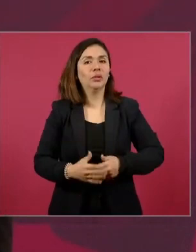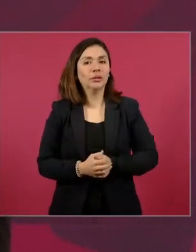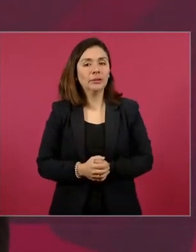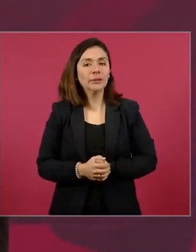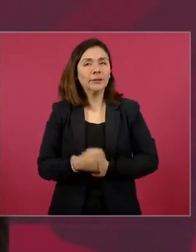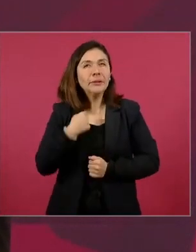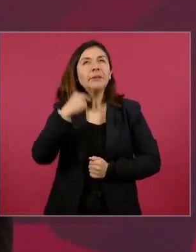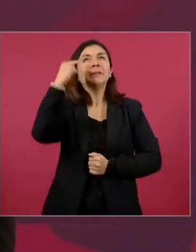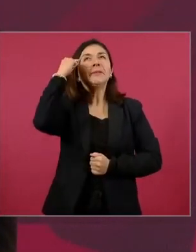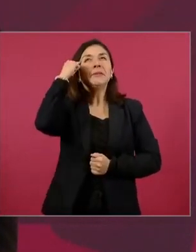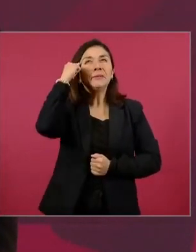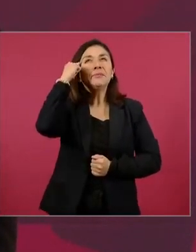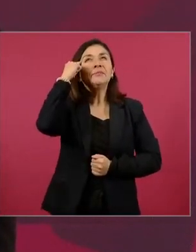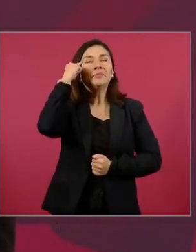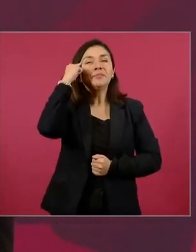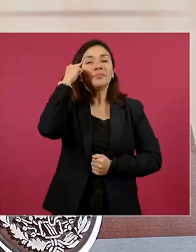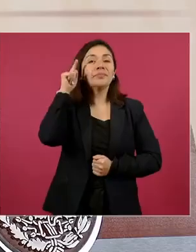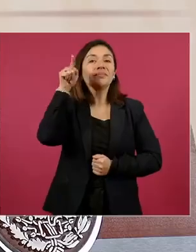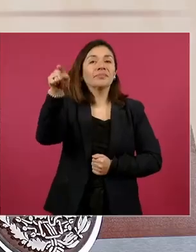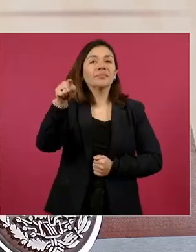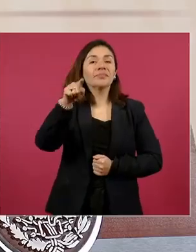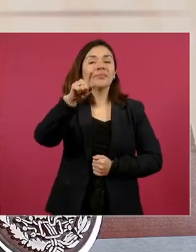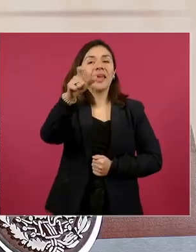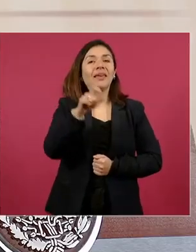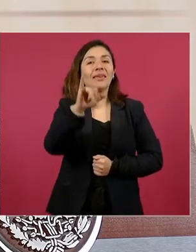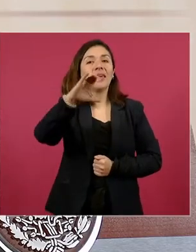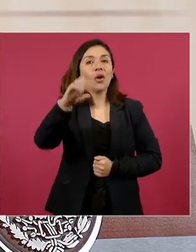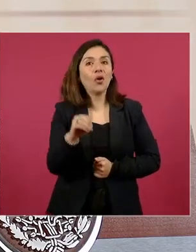Me estoy acordando ahora al de Jico, por ejemplo.